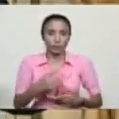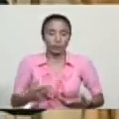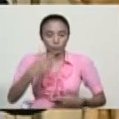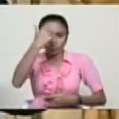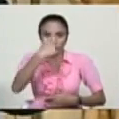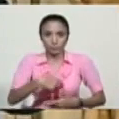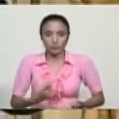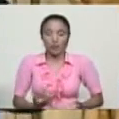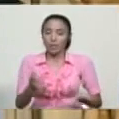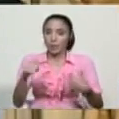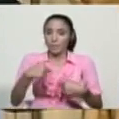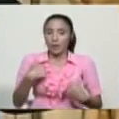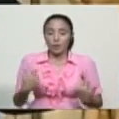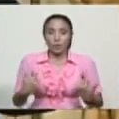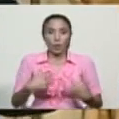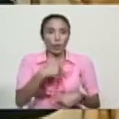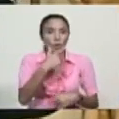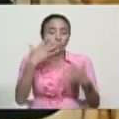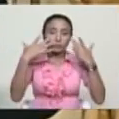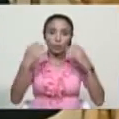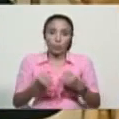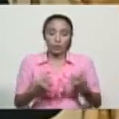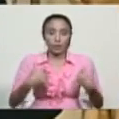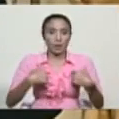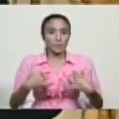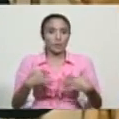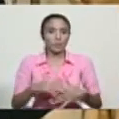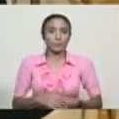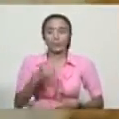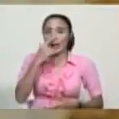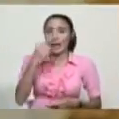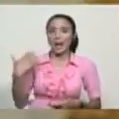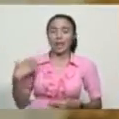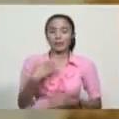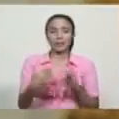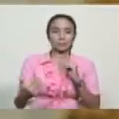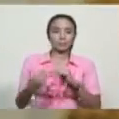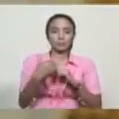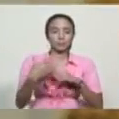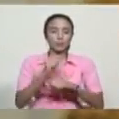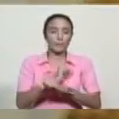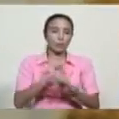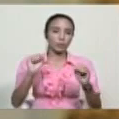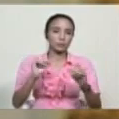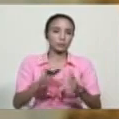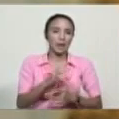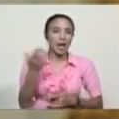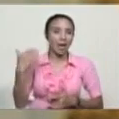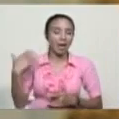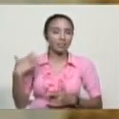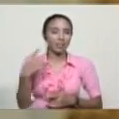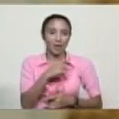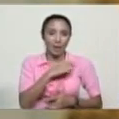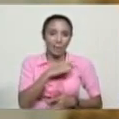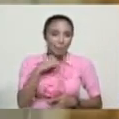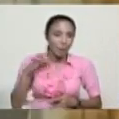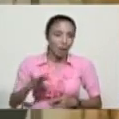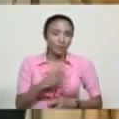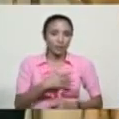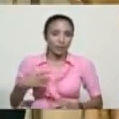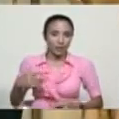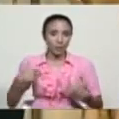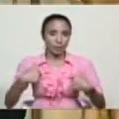personal mía, que ya ha sido objeto de un atentado abierto, público, y seguridad del